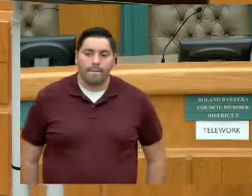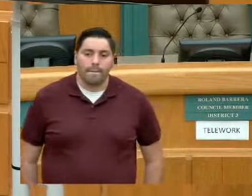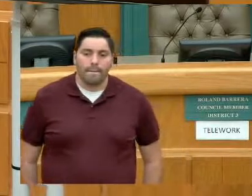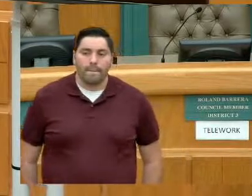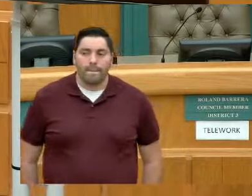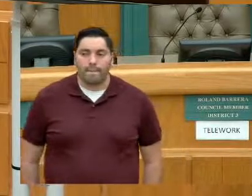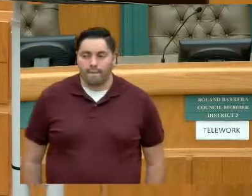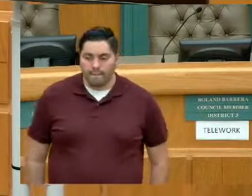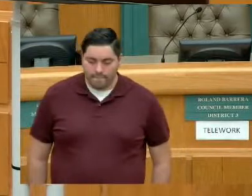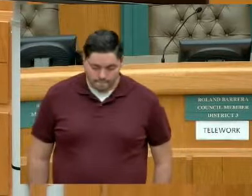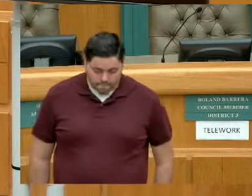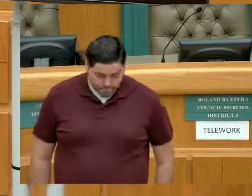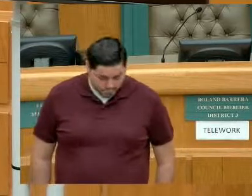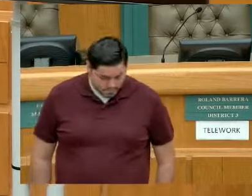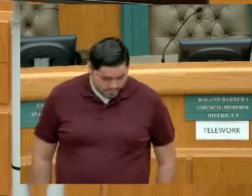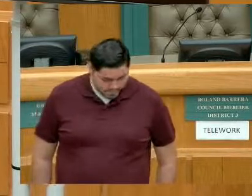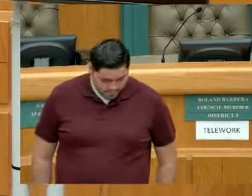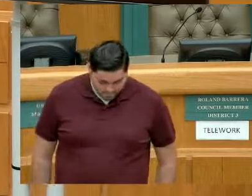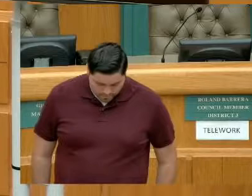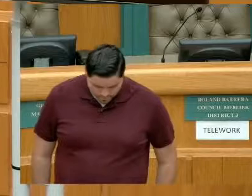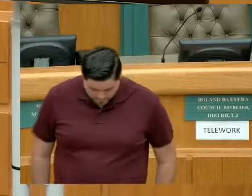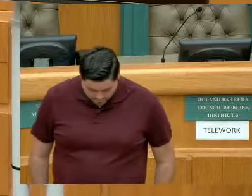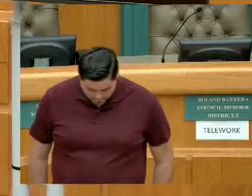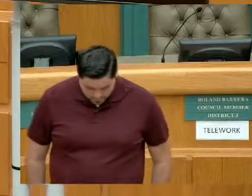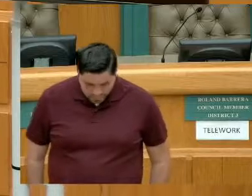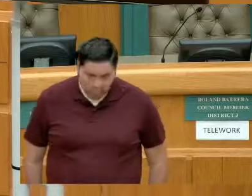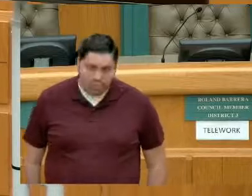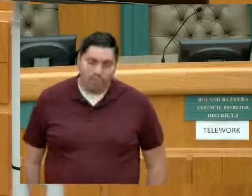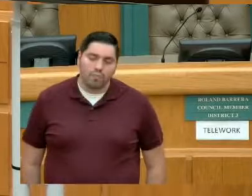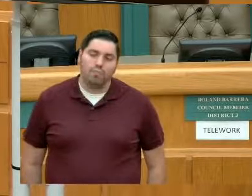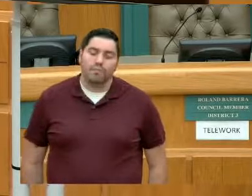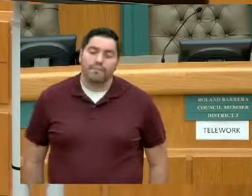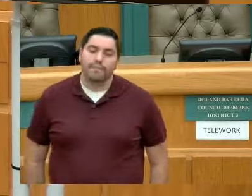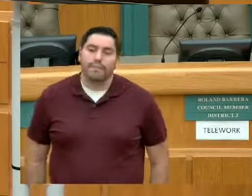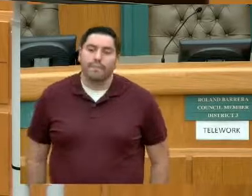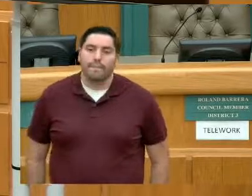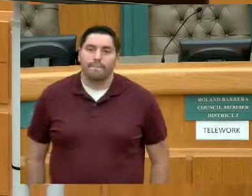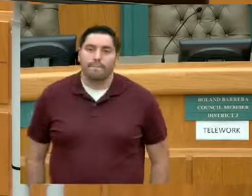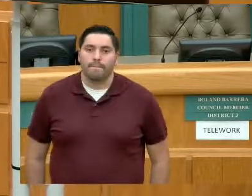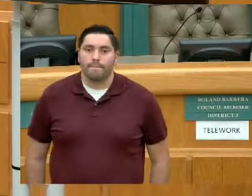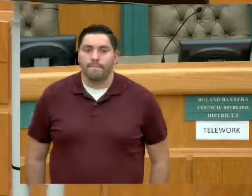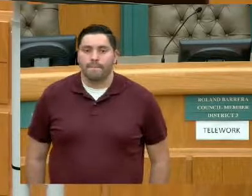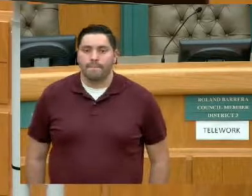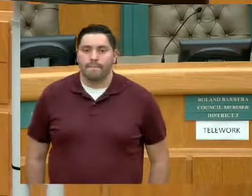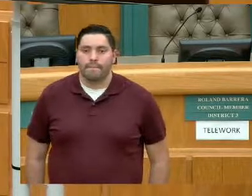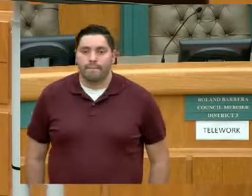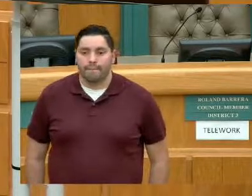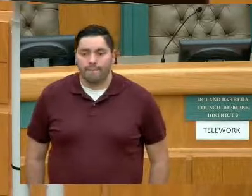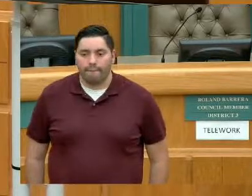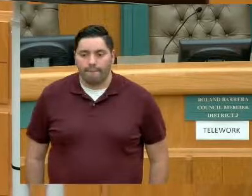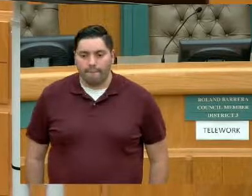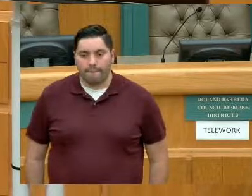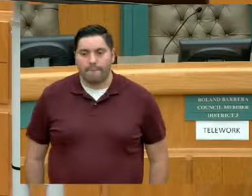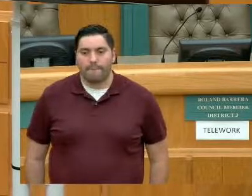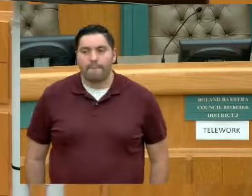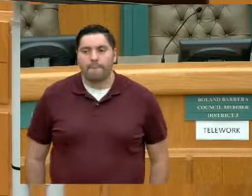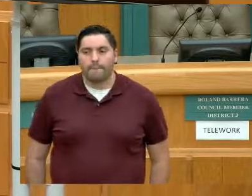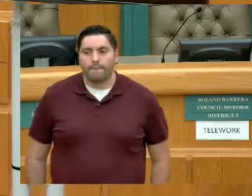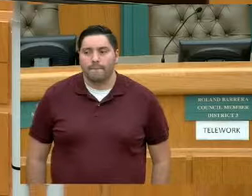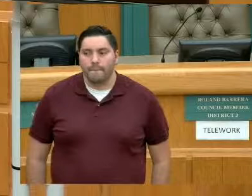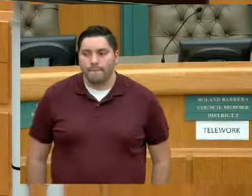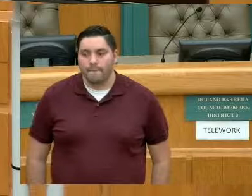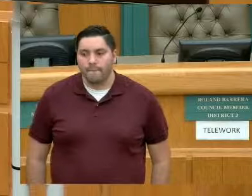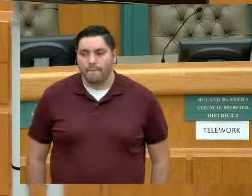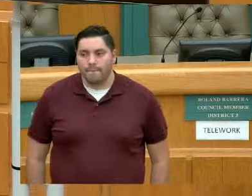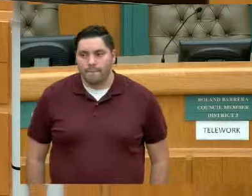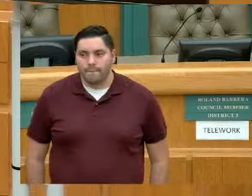las tiendas H-E-B. Asimismo, le quiero agradecer a la comunidad por su participación y evitar así la propagación del virus.